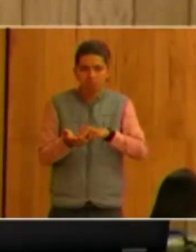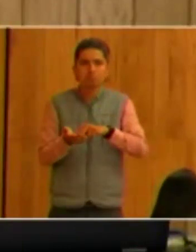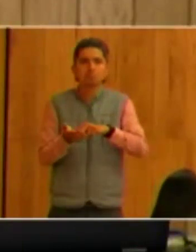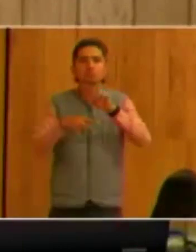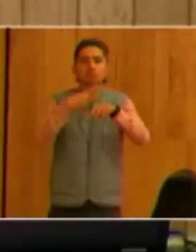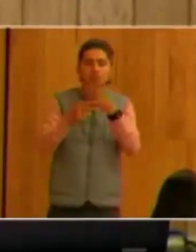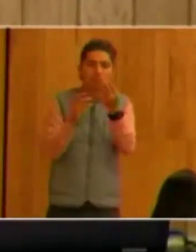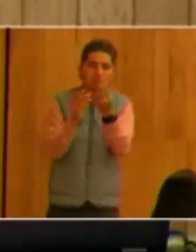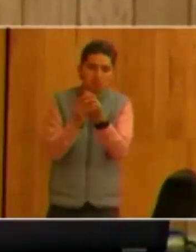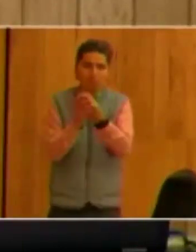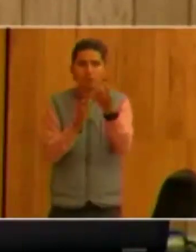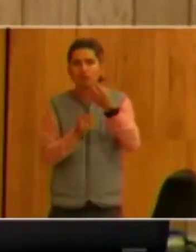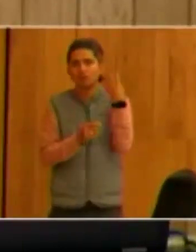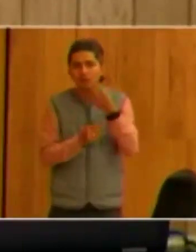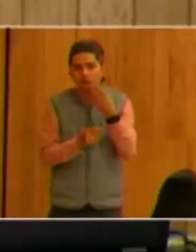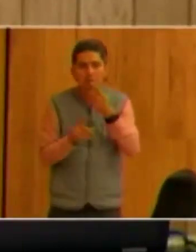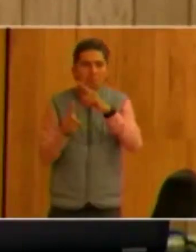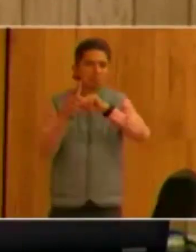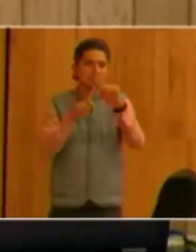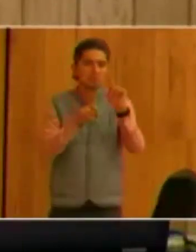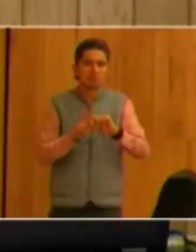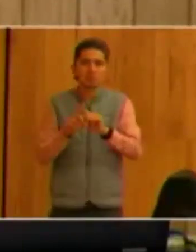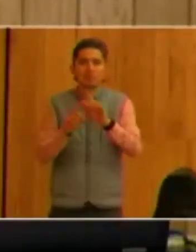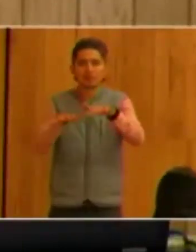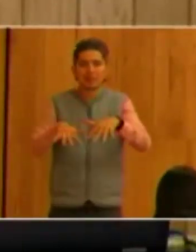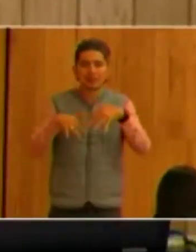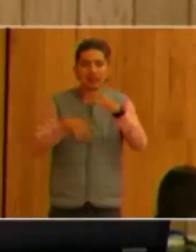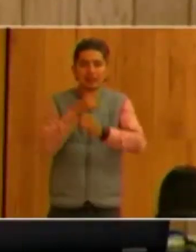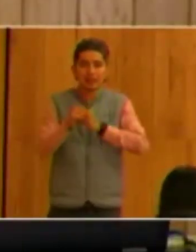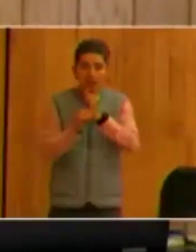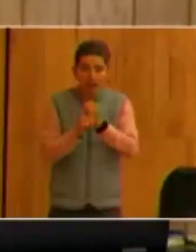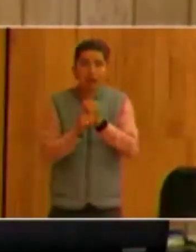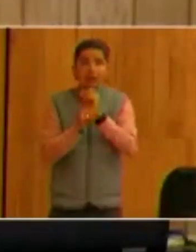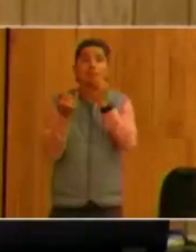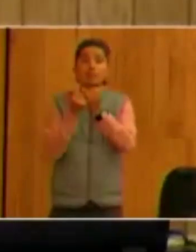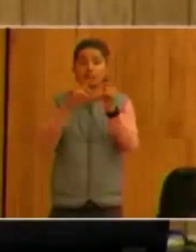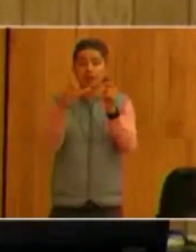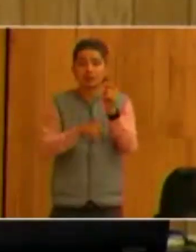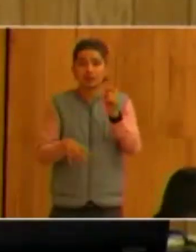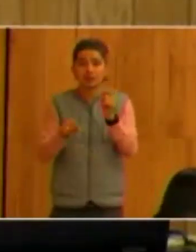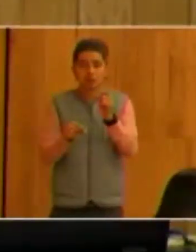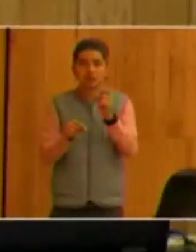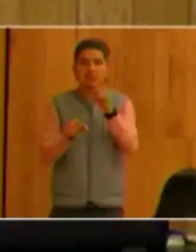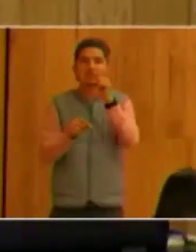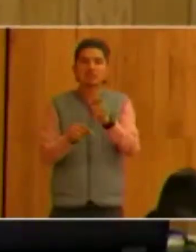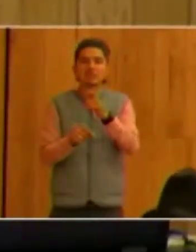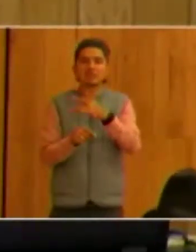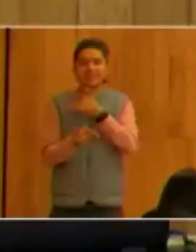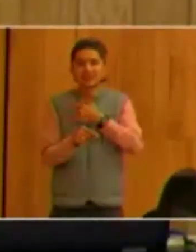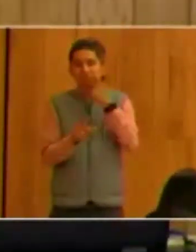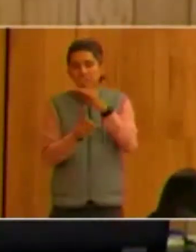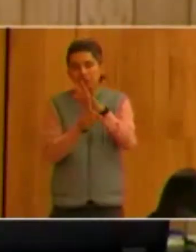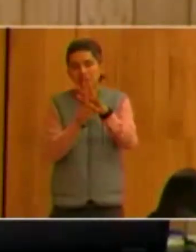diversos cursos, foros, conferencias y congresos nacionales e internacionales sobre la